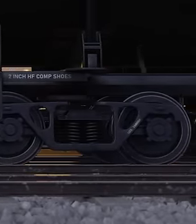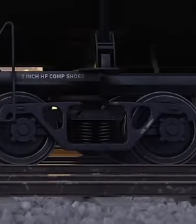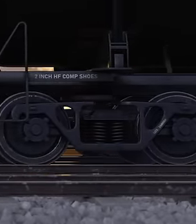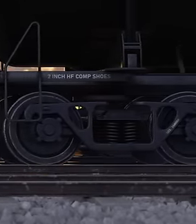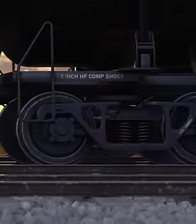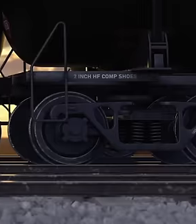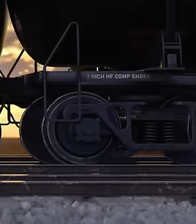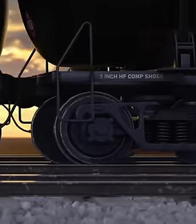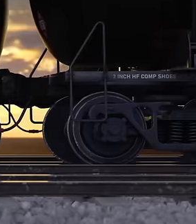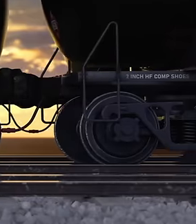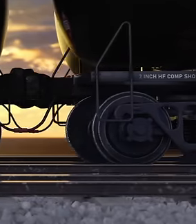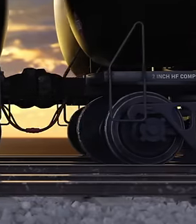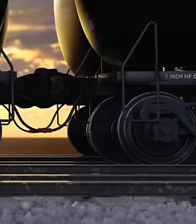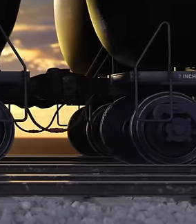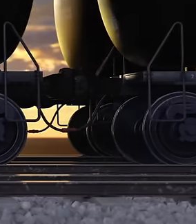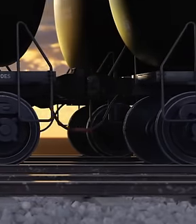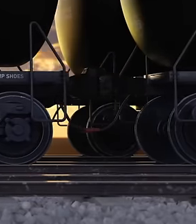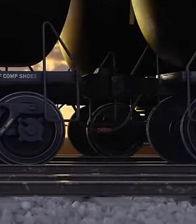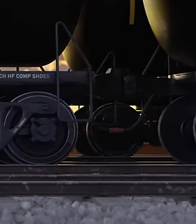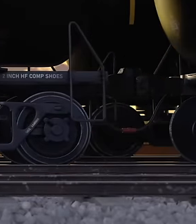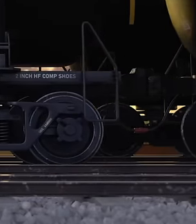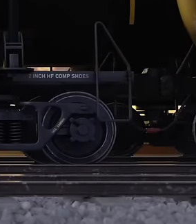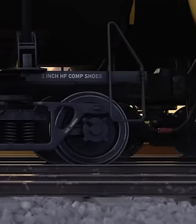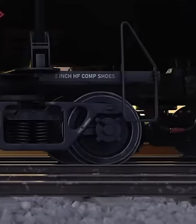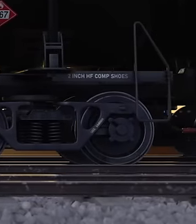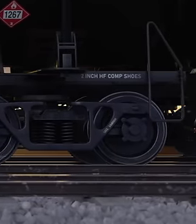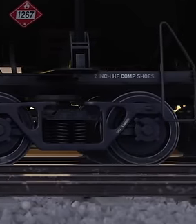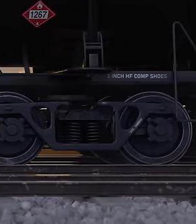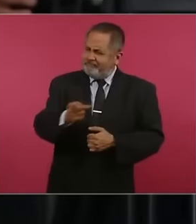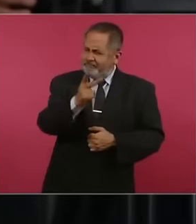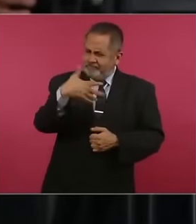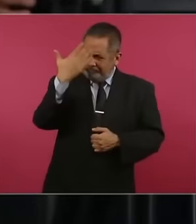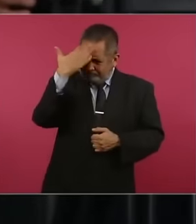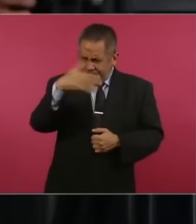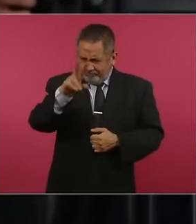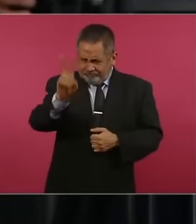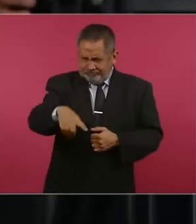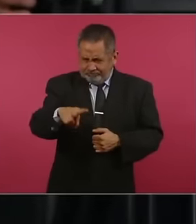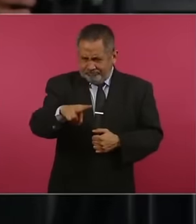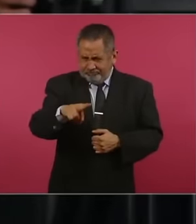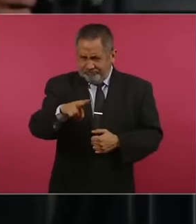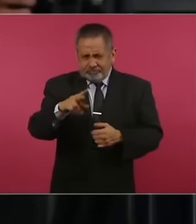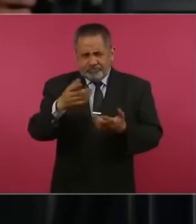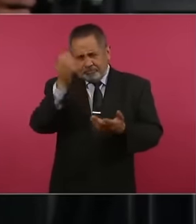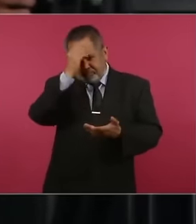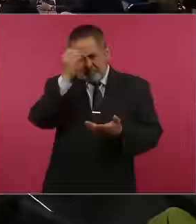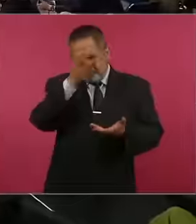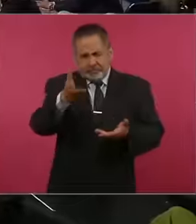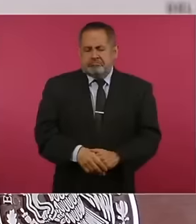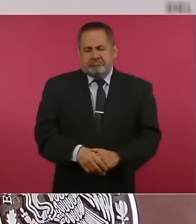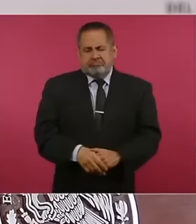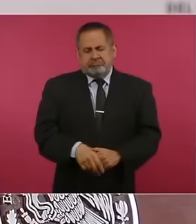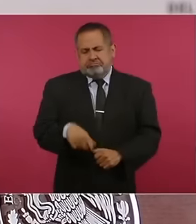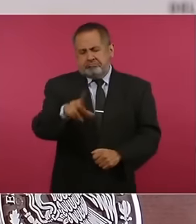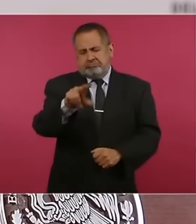crudo. Quiero saber si esto es real, presidente. ¿Cuál es su opinión?